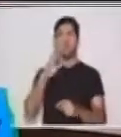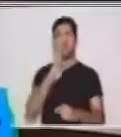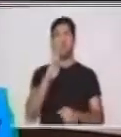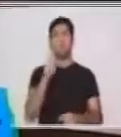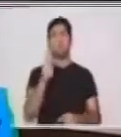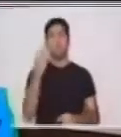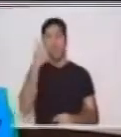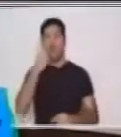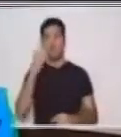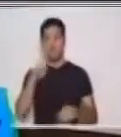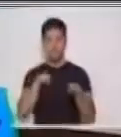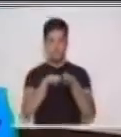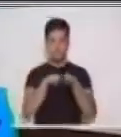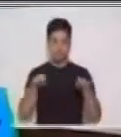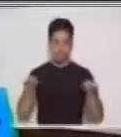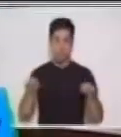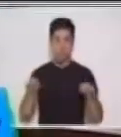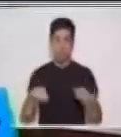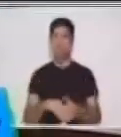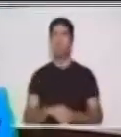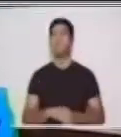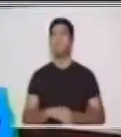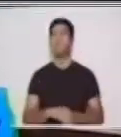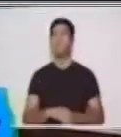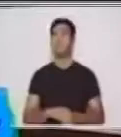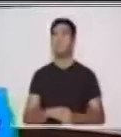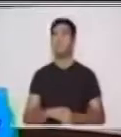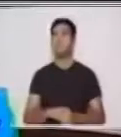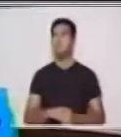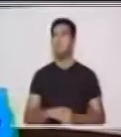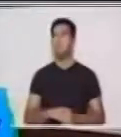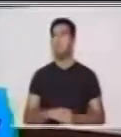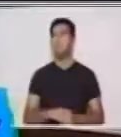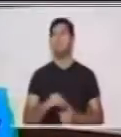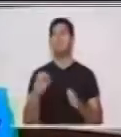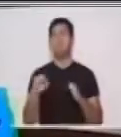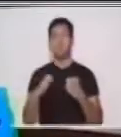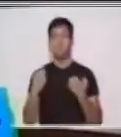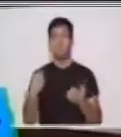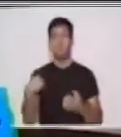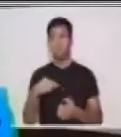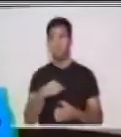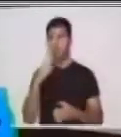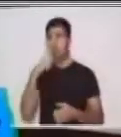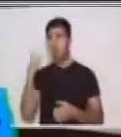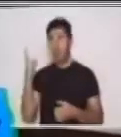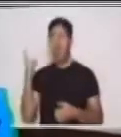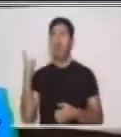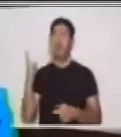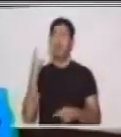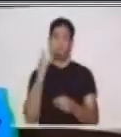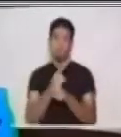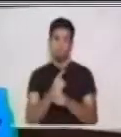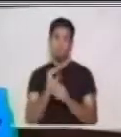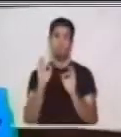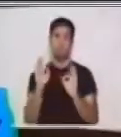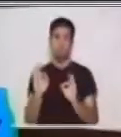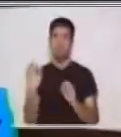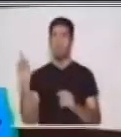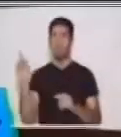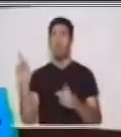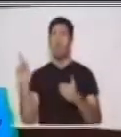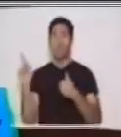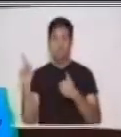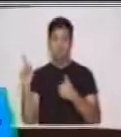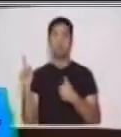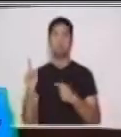tenemos alrededor como caras laterales. Entonces podemos confirmar lo que la niña está diciendo, que si realmente